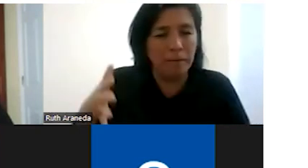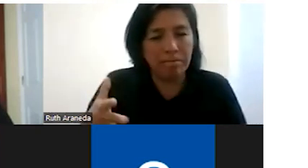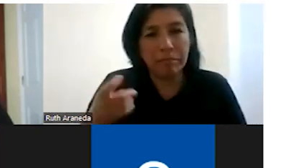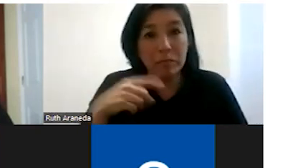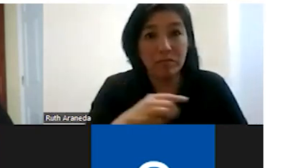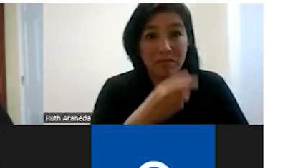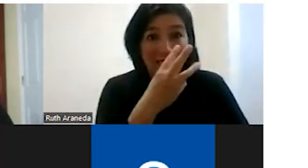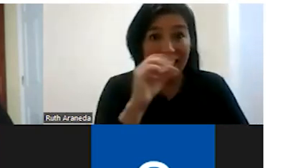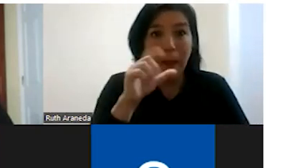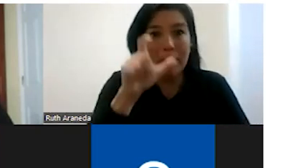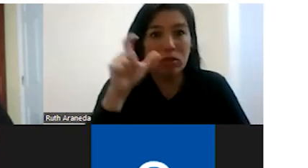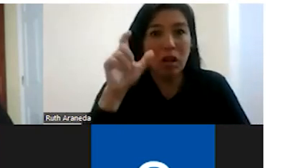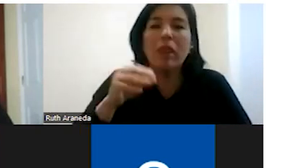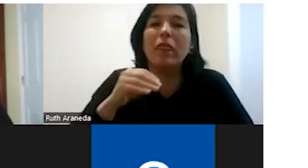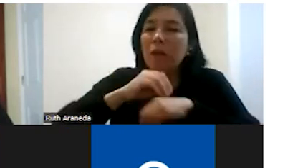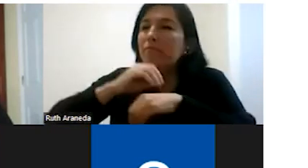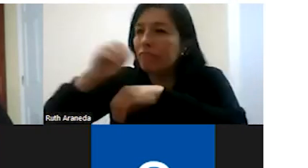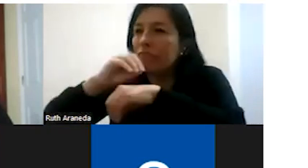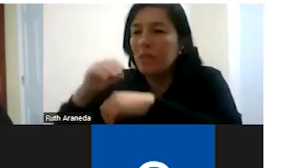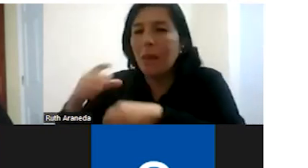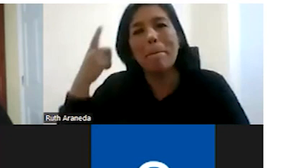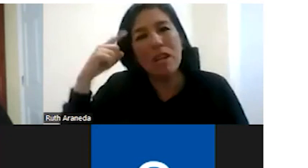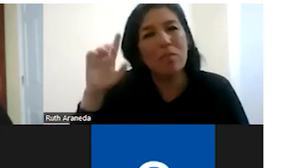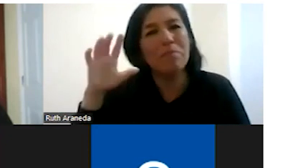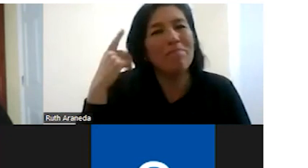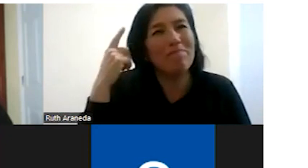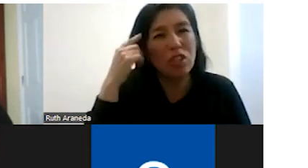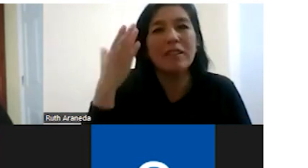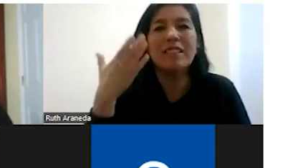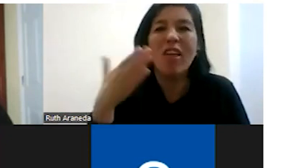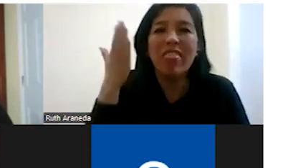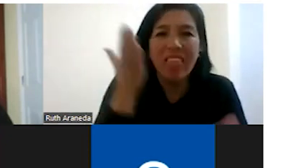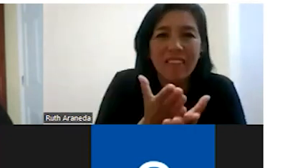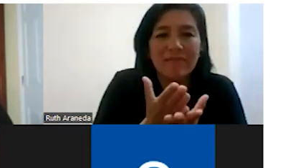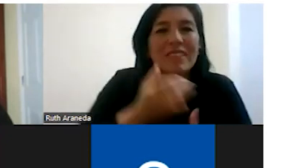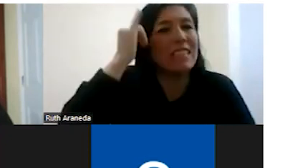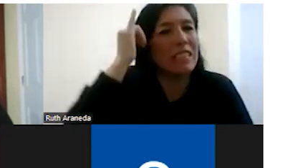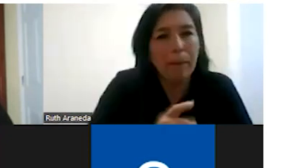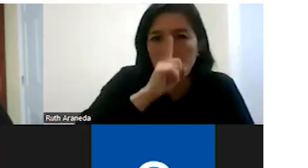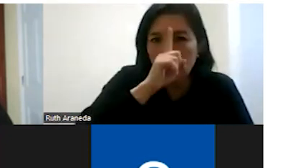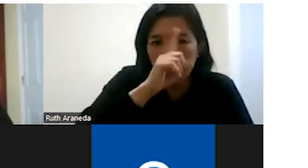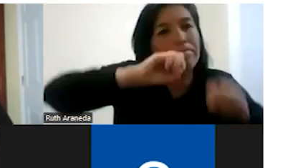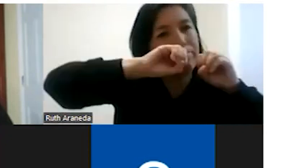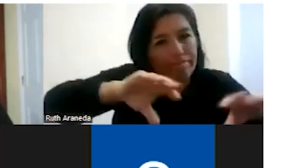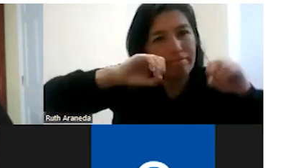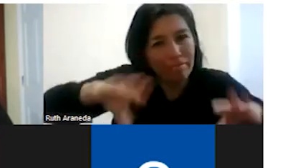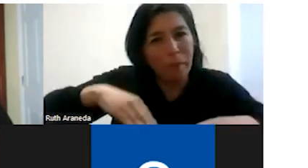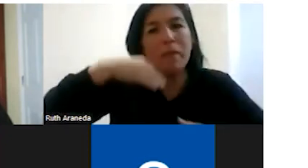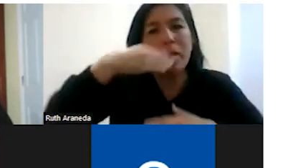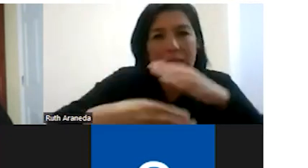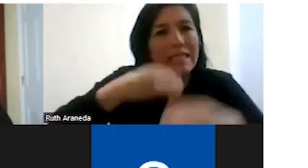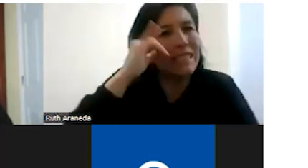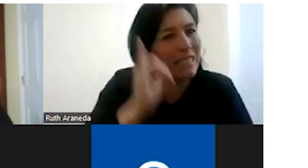30 que están acá. Pero esto debería ser un programa sistemático de educación. Y si no está ese programa sistemático de